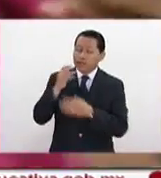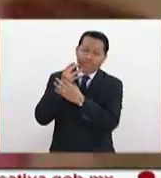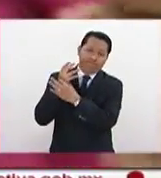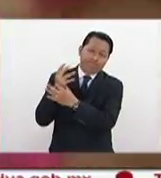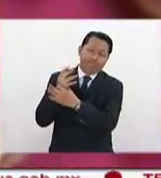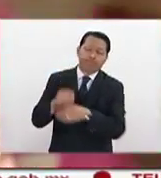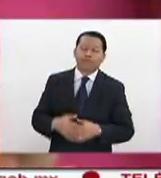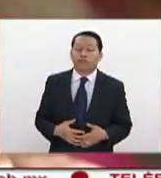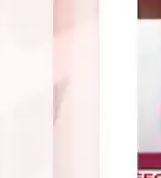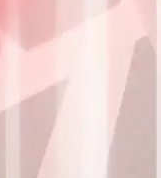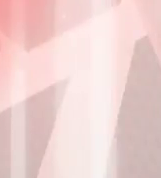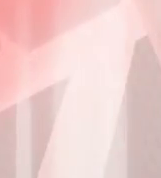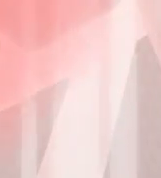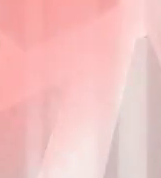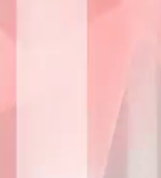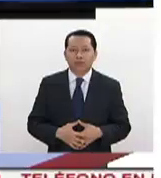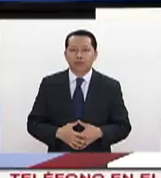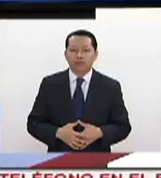Monetario Internacional.